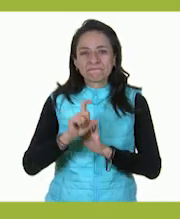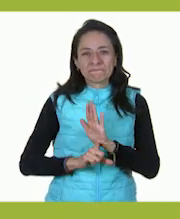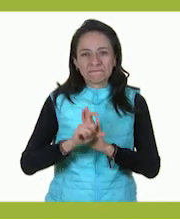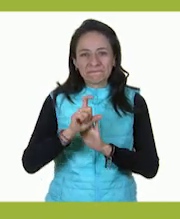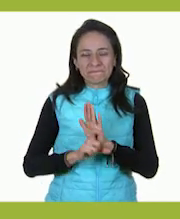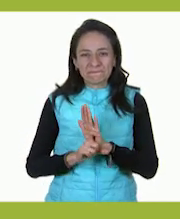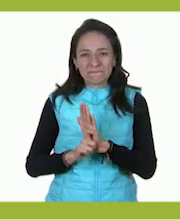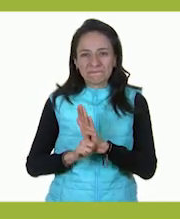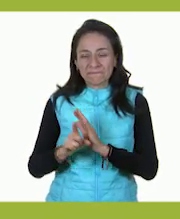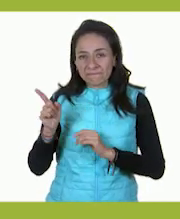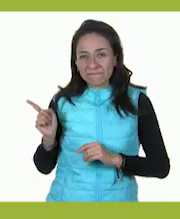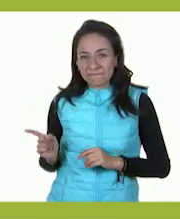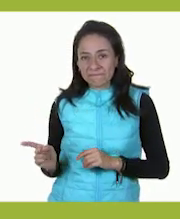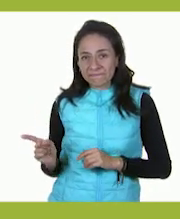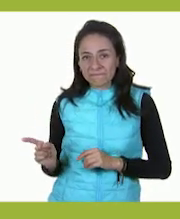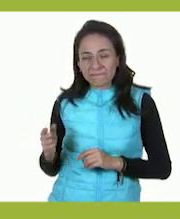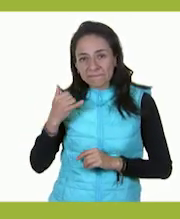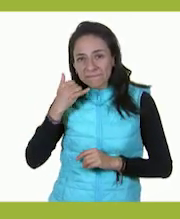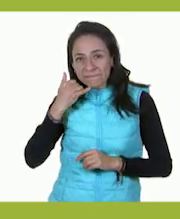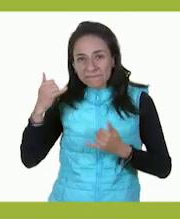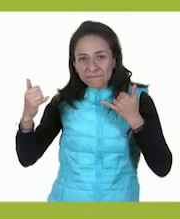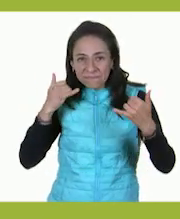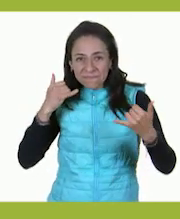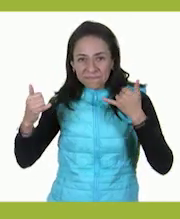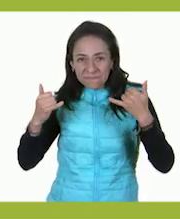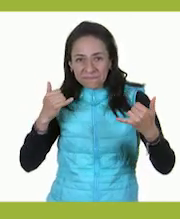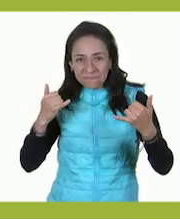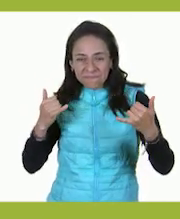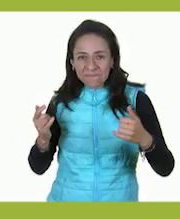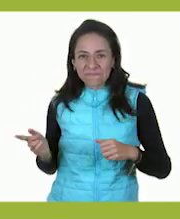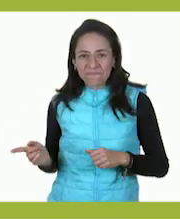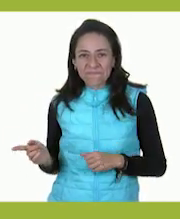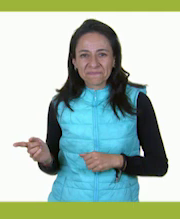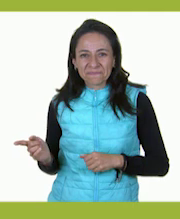@CEP-MX, teléfonos Educatel,